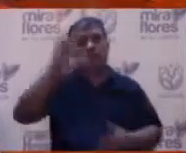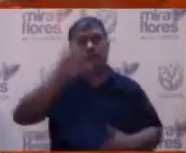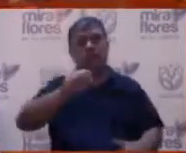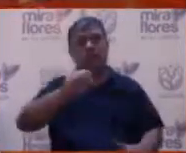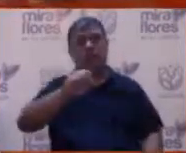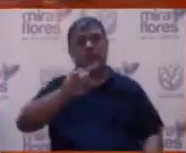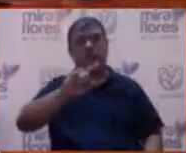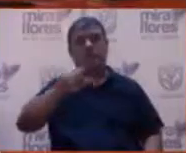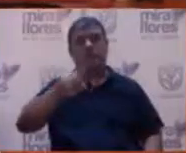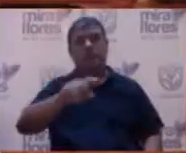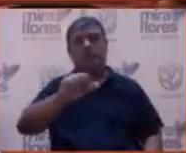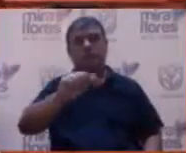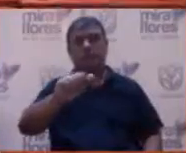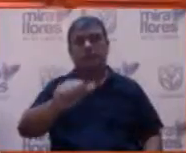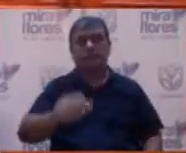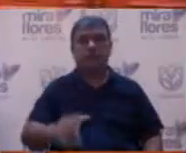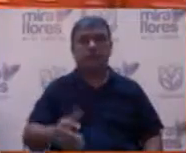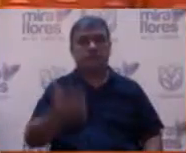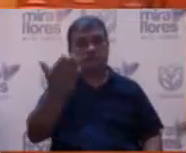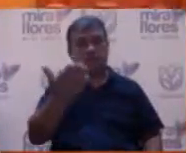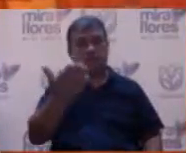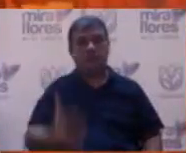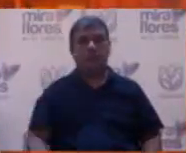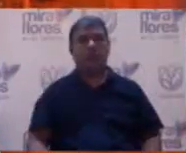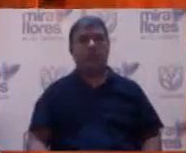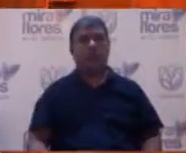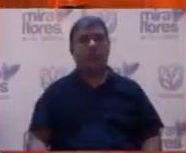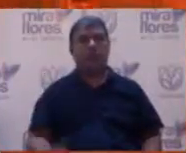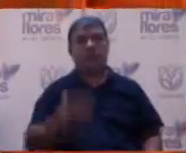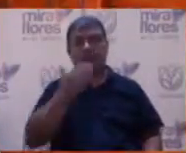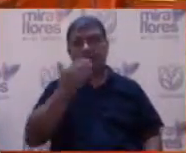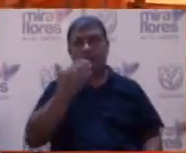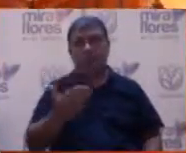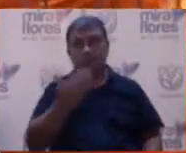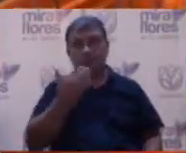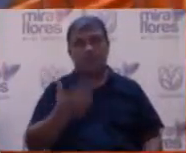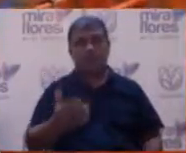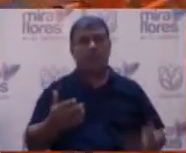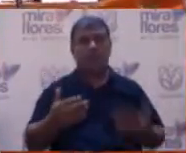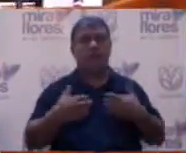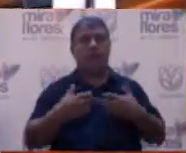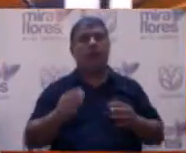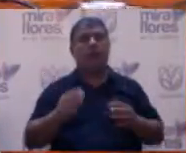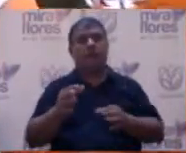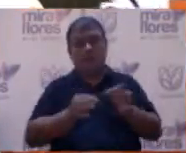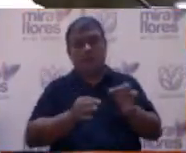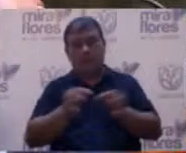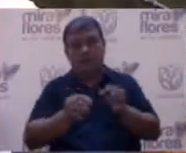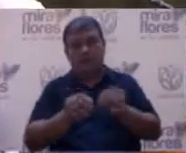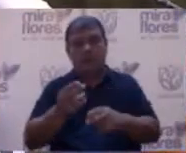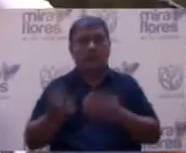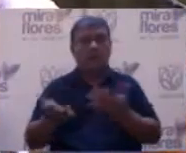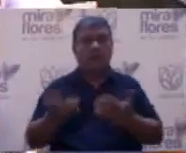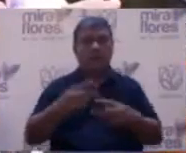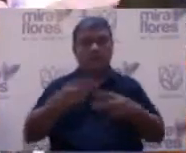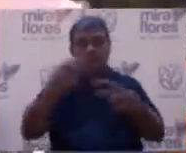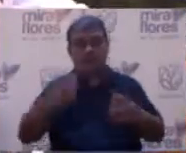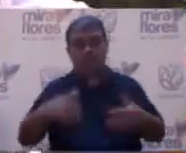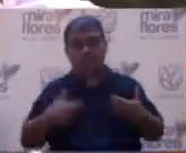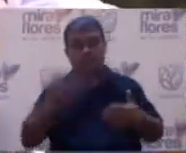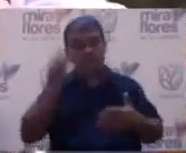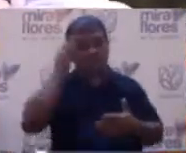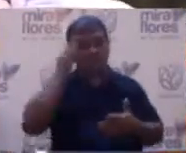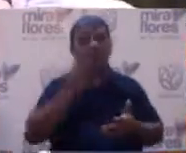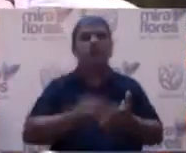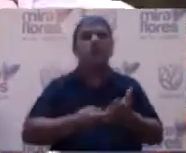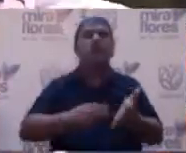Señor Sousa tiene el uso de la palabra. Gracias. El motivo de mi intervención es simplemente para explicar un poquito para que los vecinos puedan saber